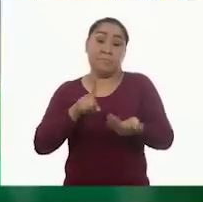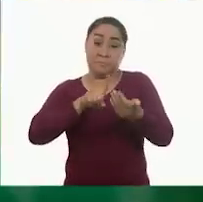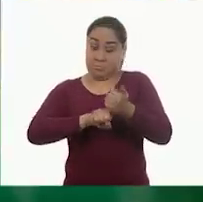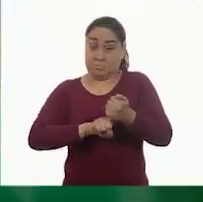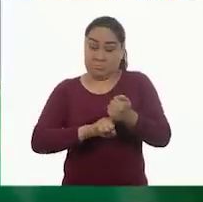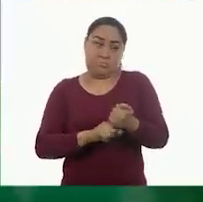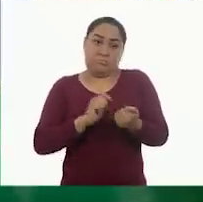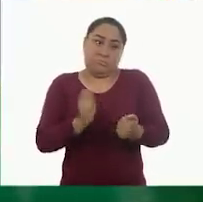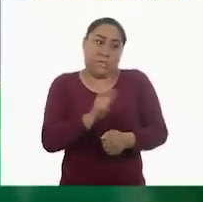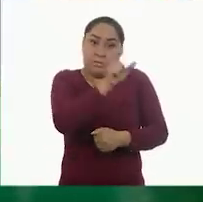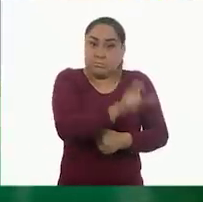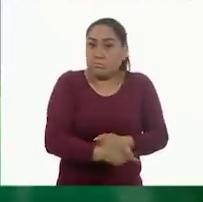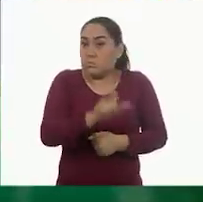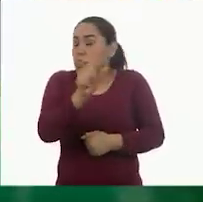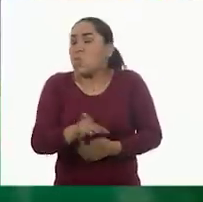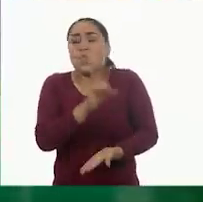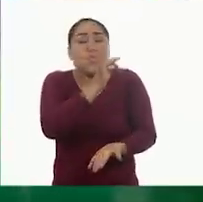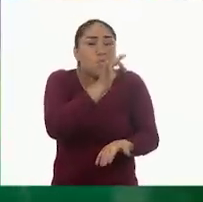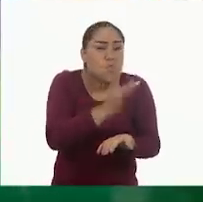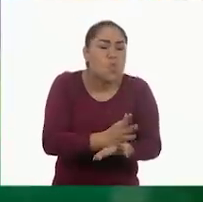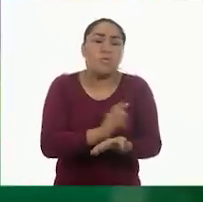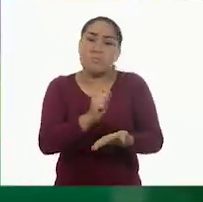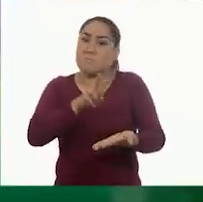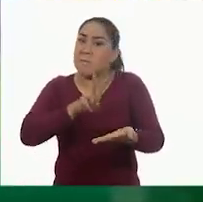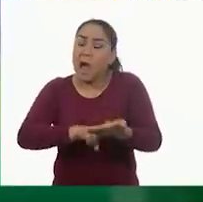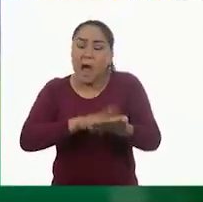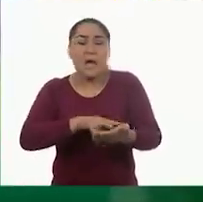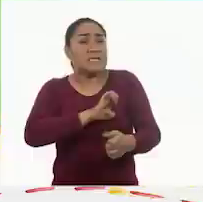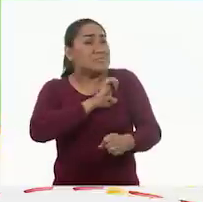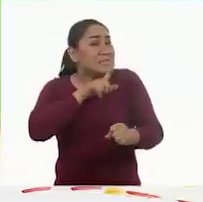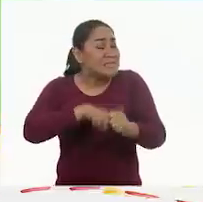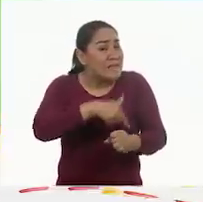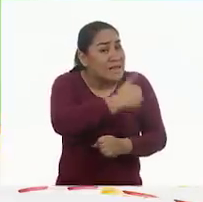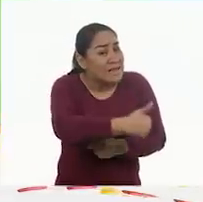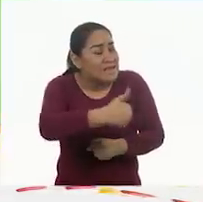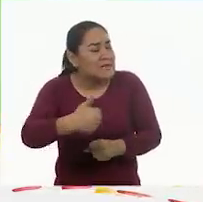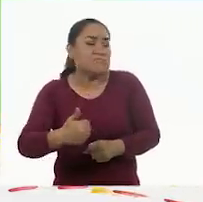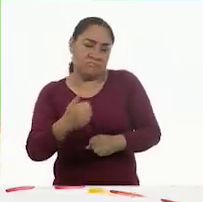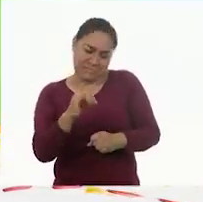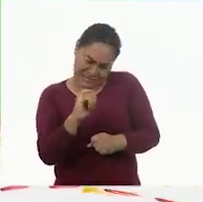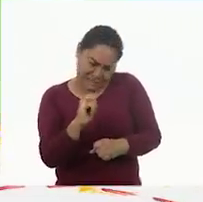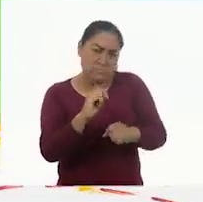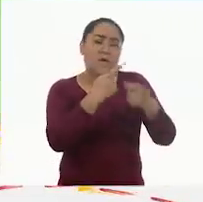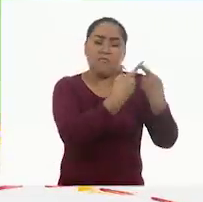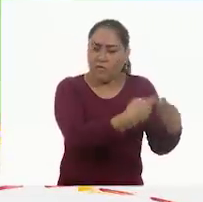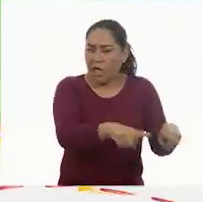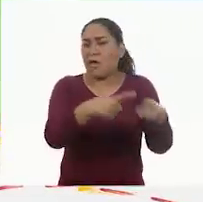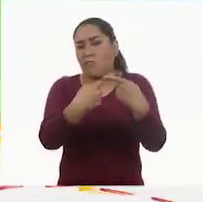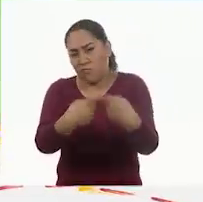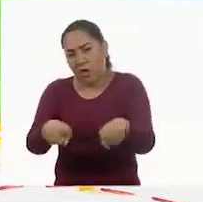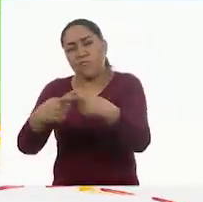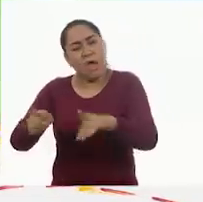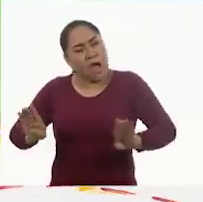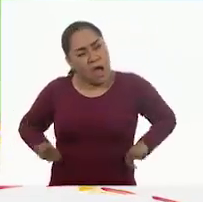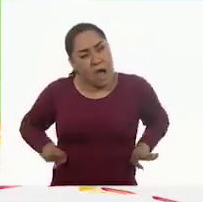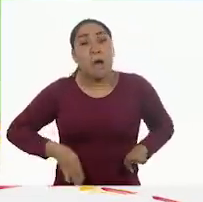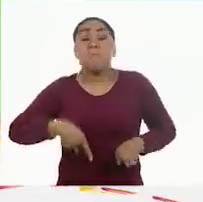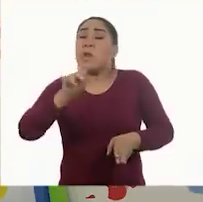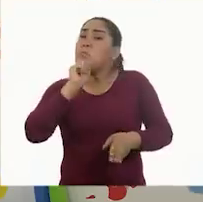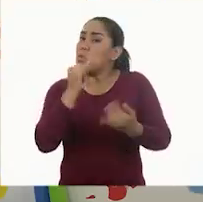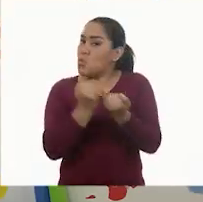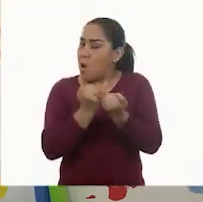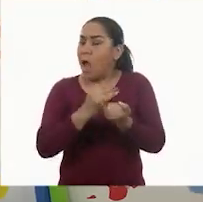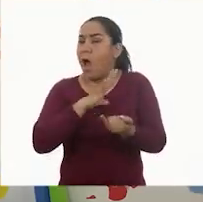personas únicas, valiosas, especiales, todos somos diferentes, pero al mismo tiempo todos tenemos los mismos